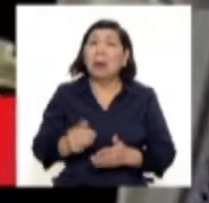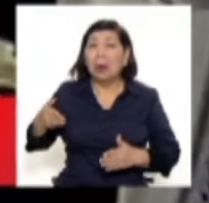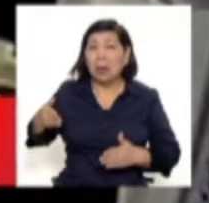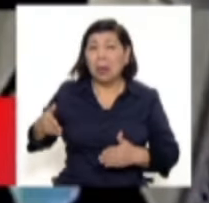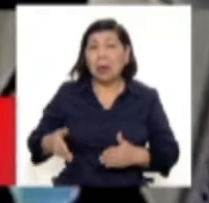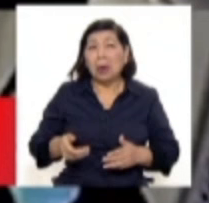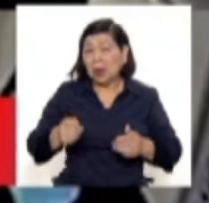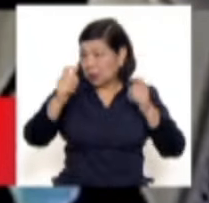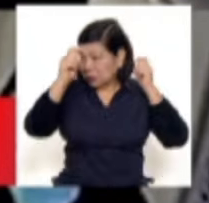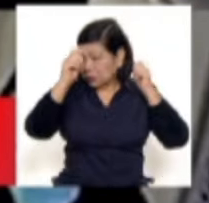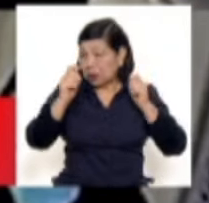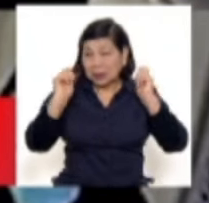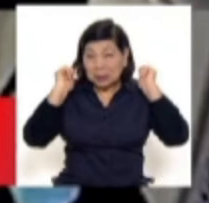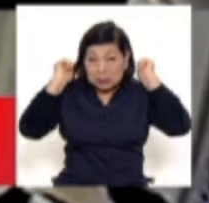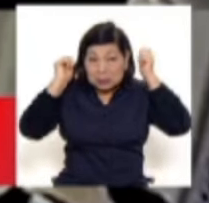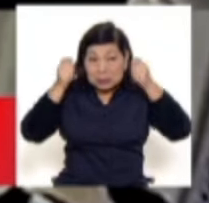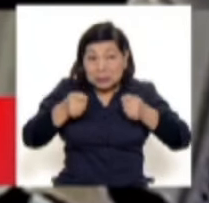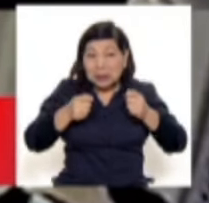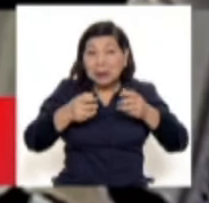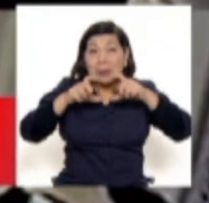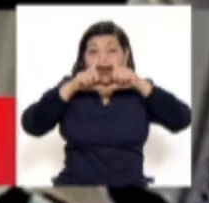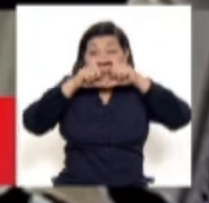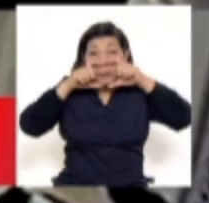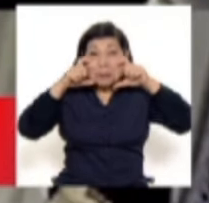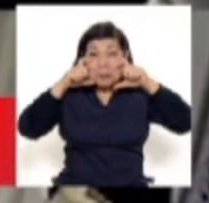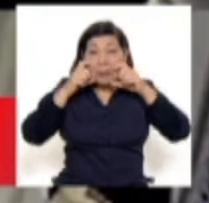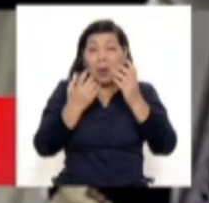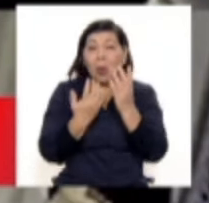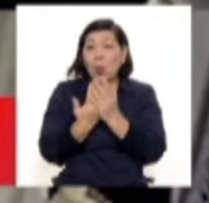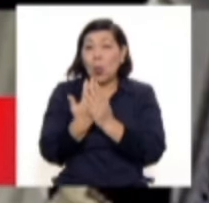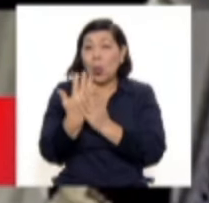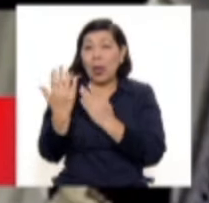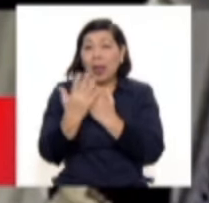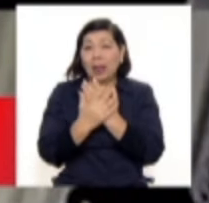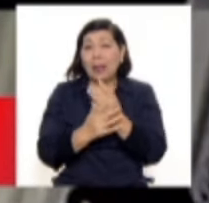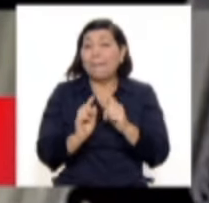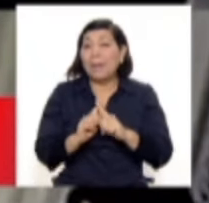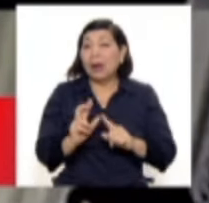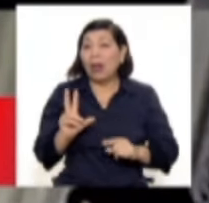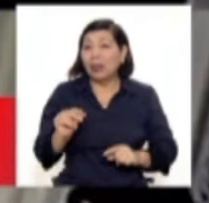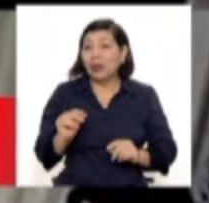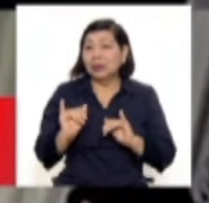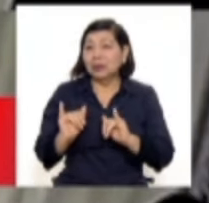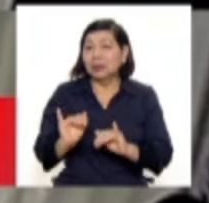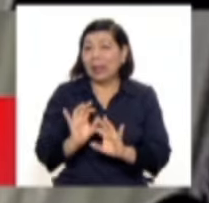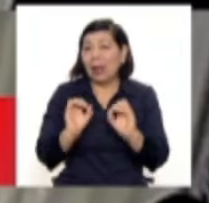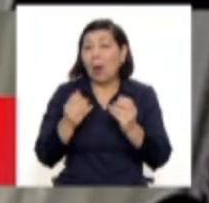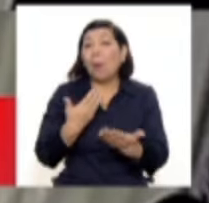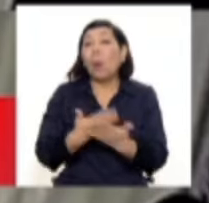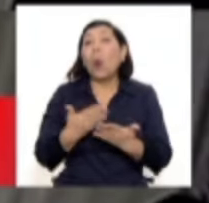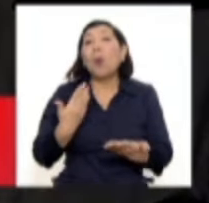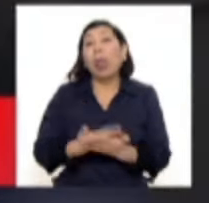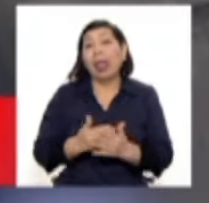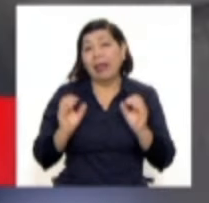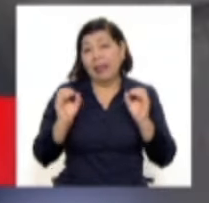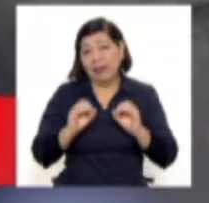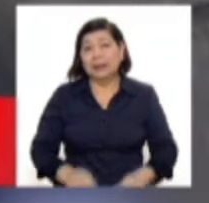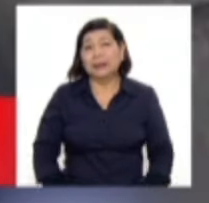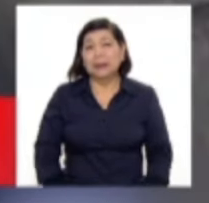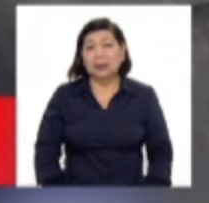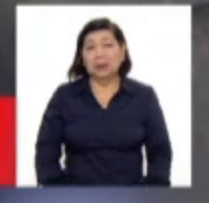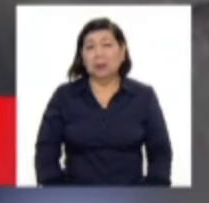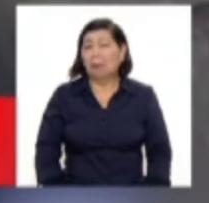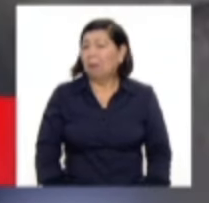Ingresó con gorra, capucha, mascarilla y guantes quirúrgicos para no dejar rastros.